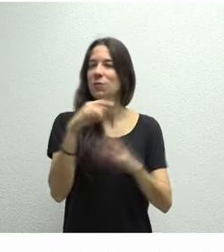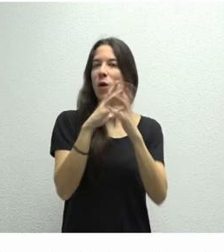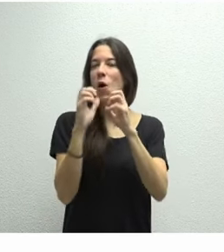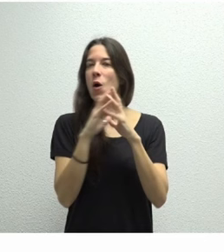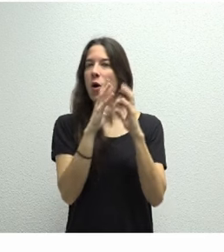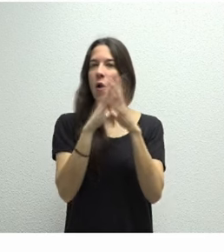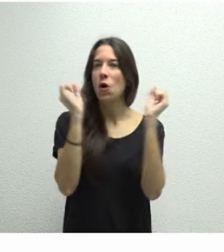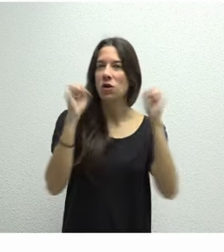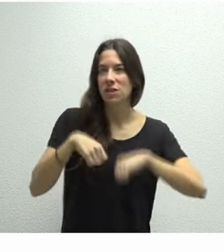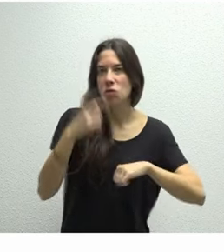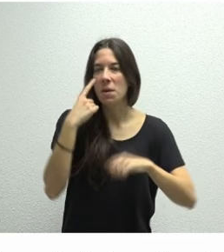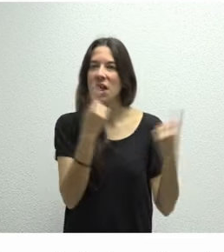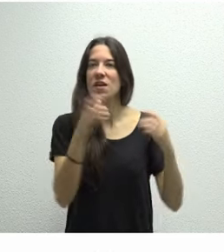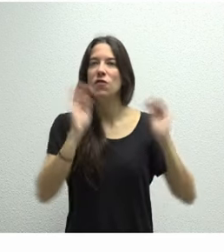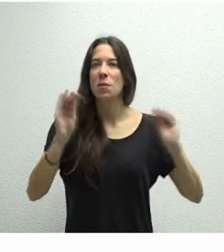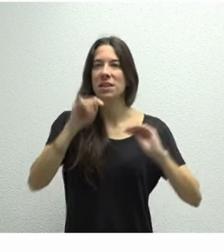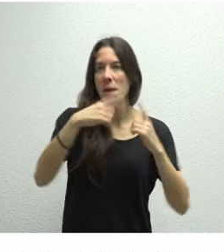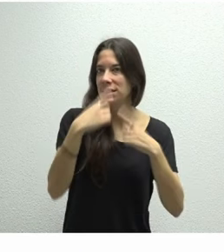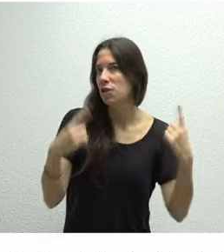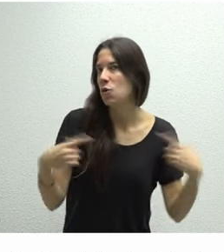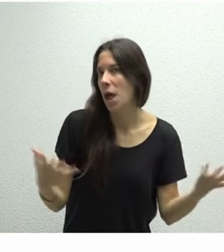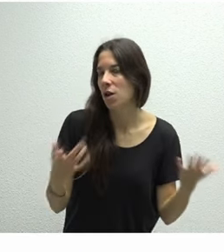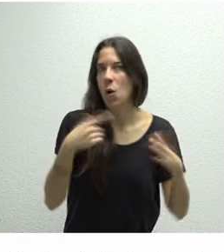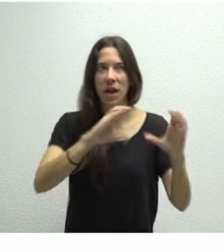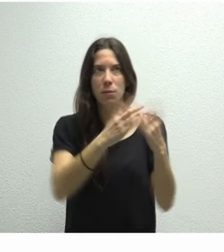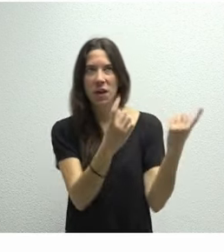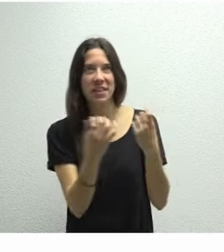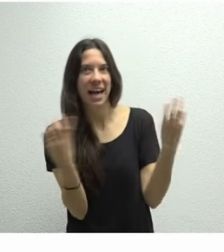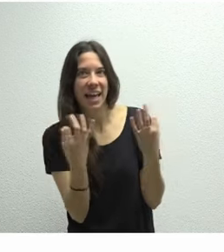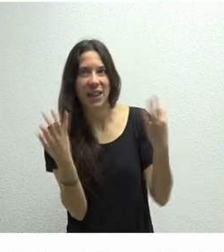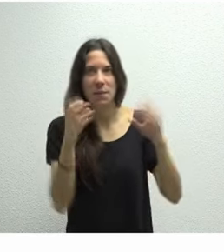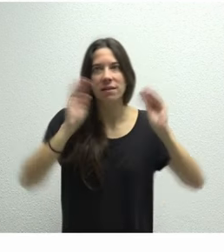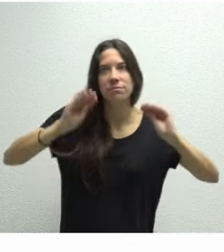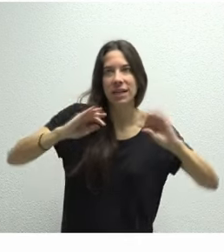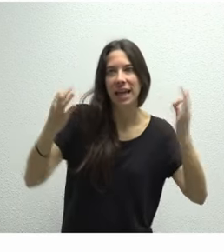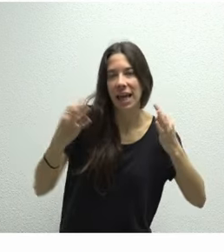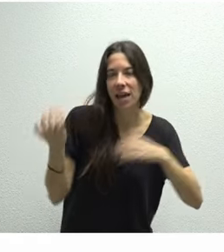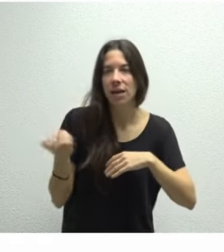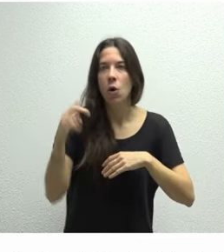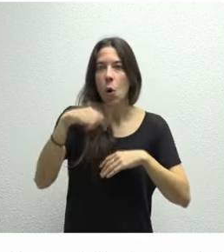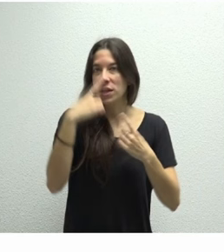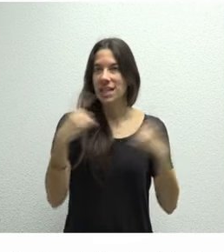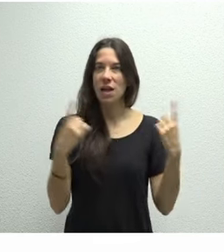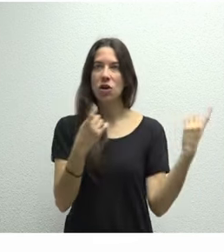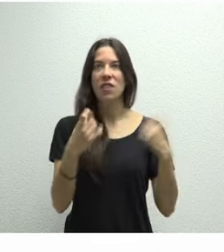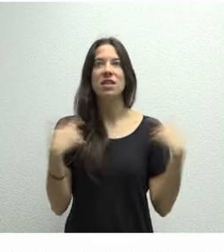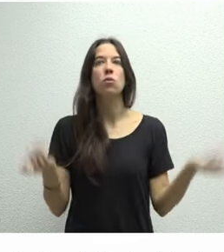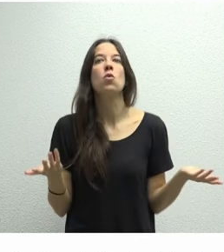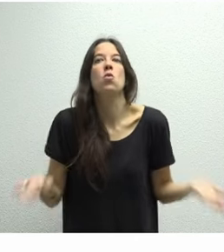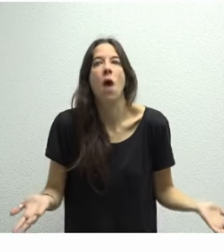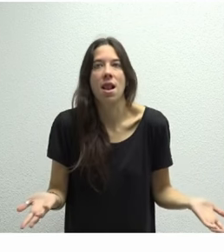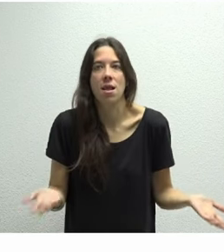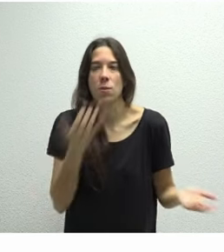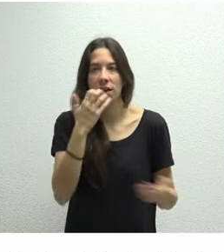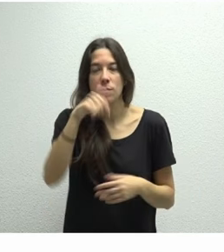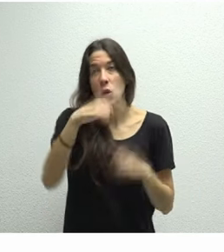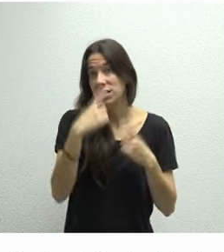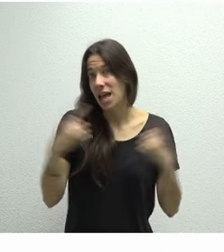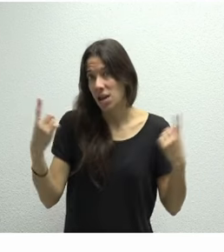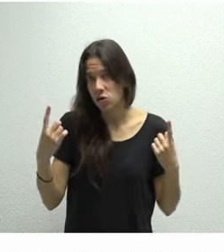formativa este año no por dónde queremos ir qué es lo que necesitan los equipos dónde está este año el eh la necesidad No este año por ejemplo